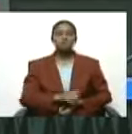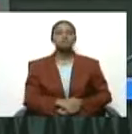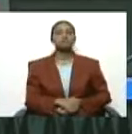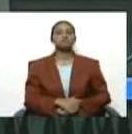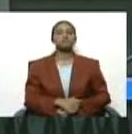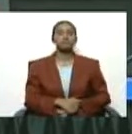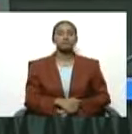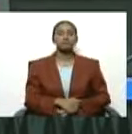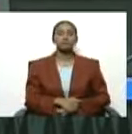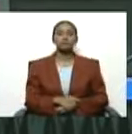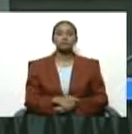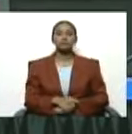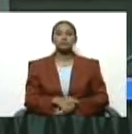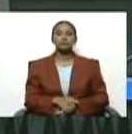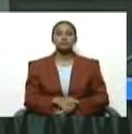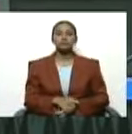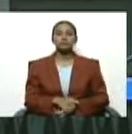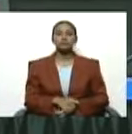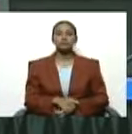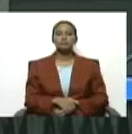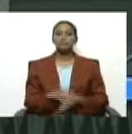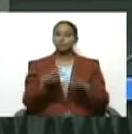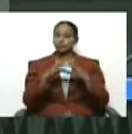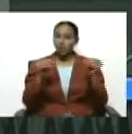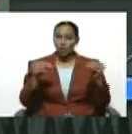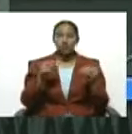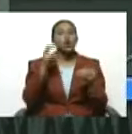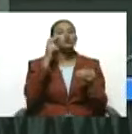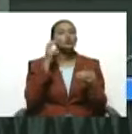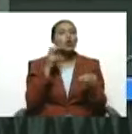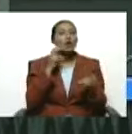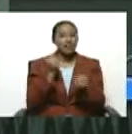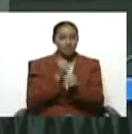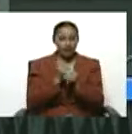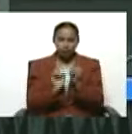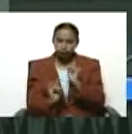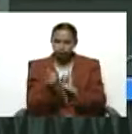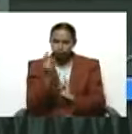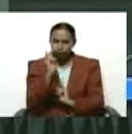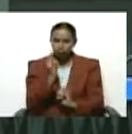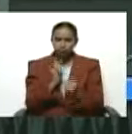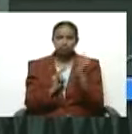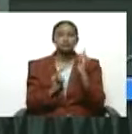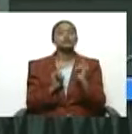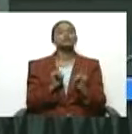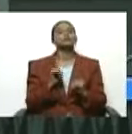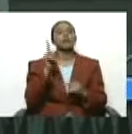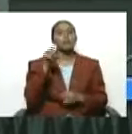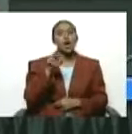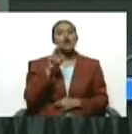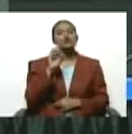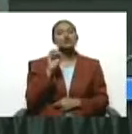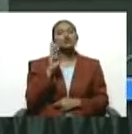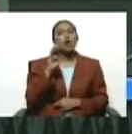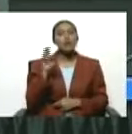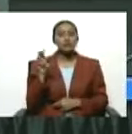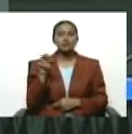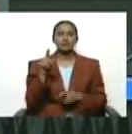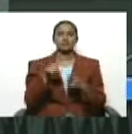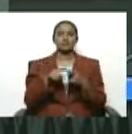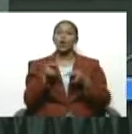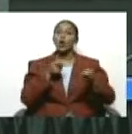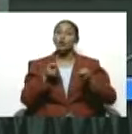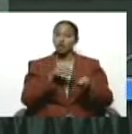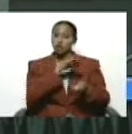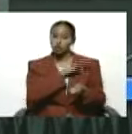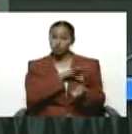Agroproductores y Asociados, Cacaoteros y Chocolateros, Robert Serra, Contraloría Social, Luchadores